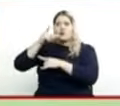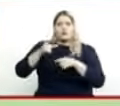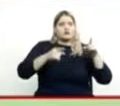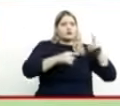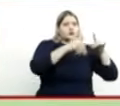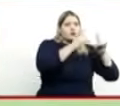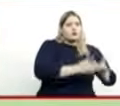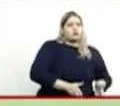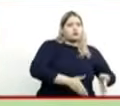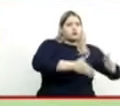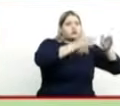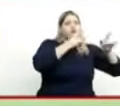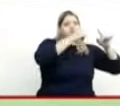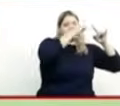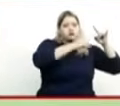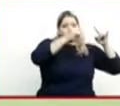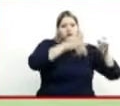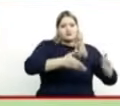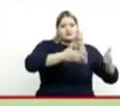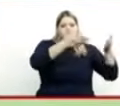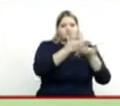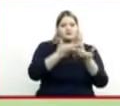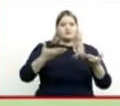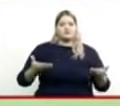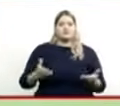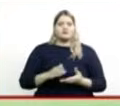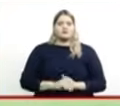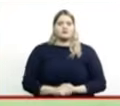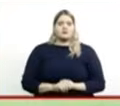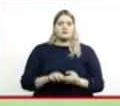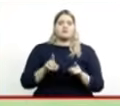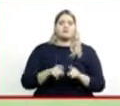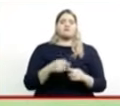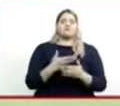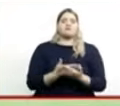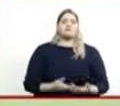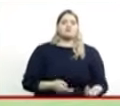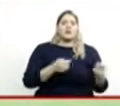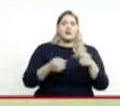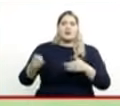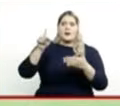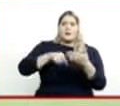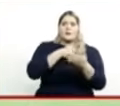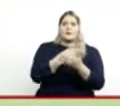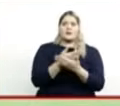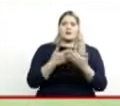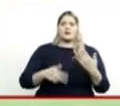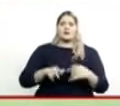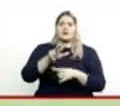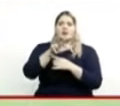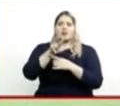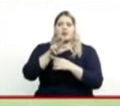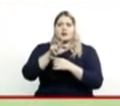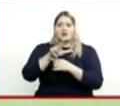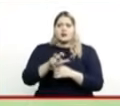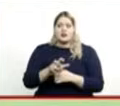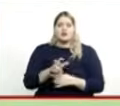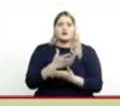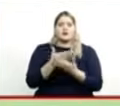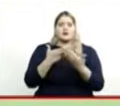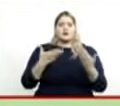Después de anular concesiones, recuperamos 300 sitios de producción de